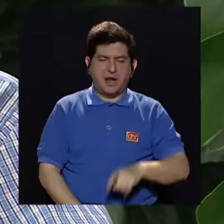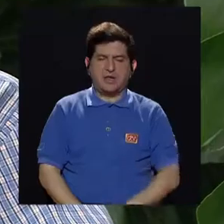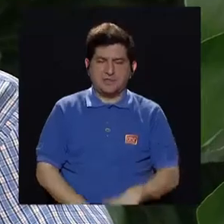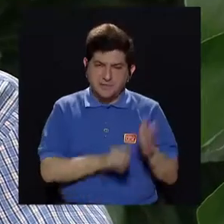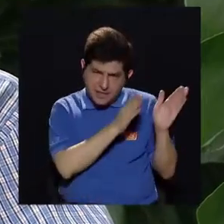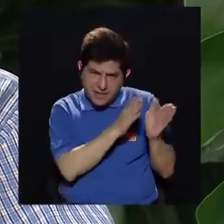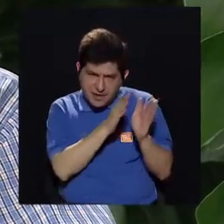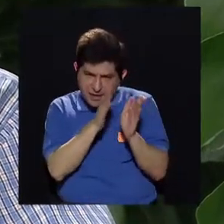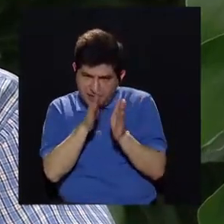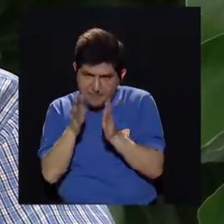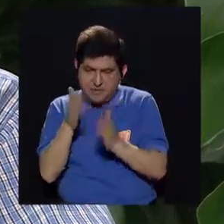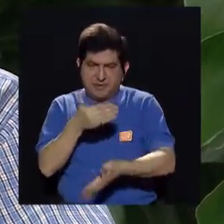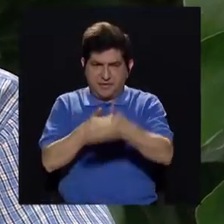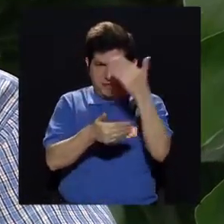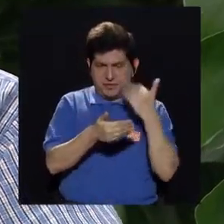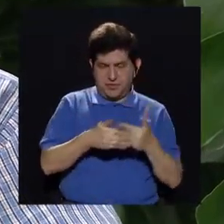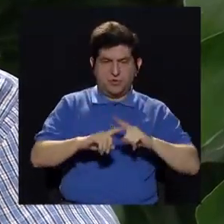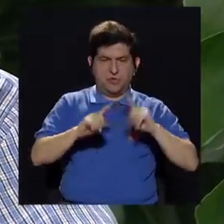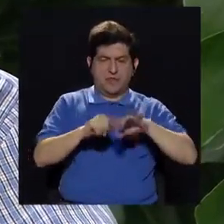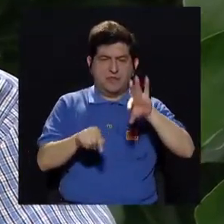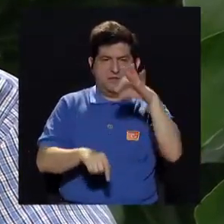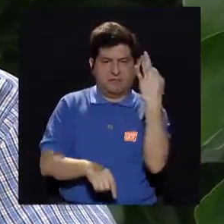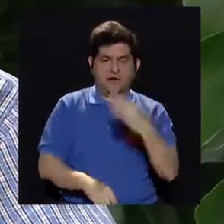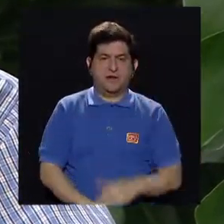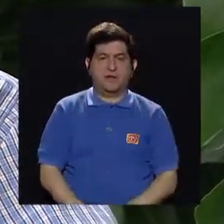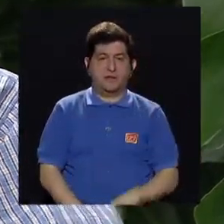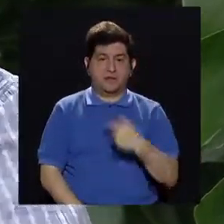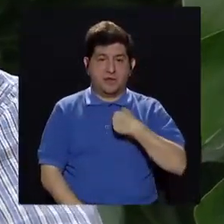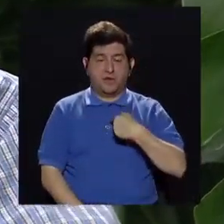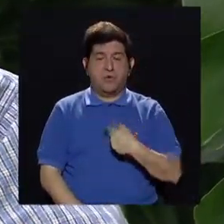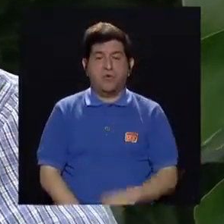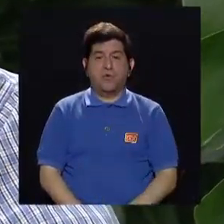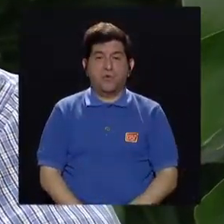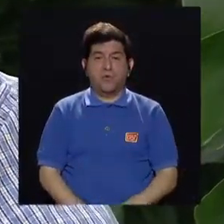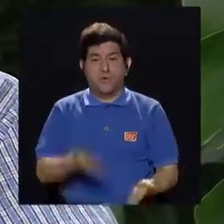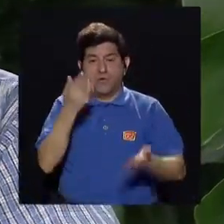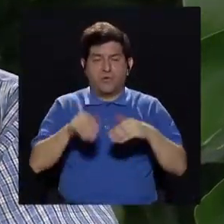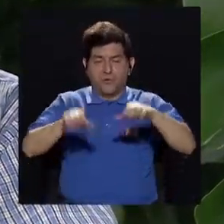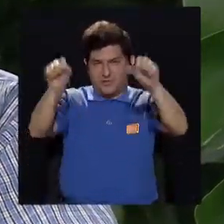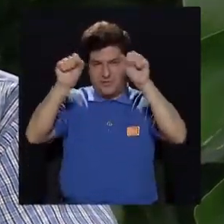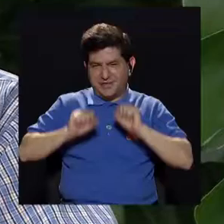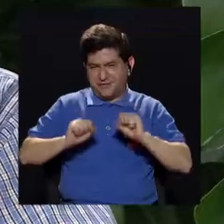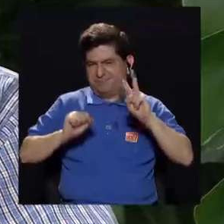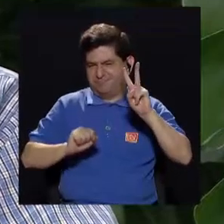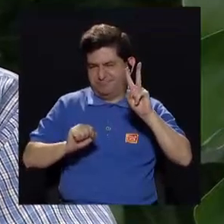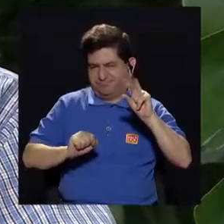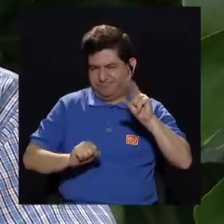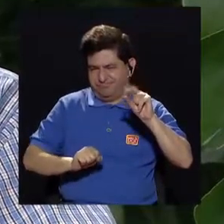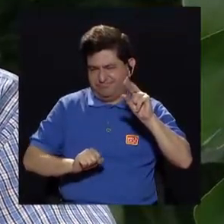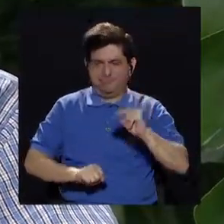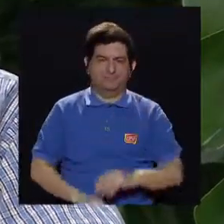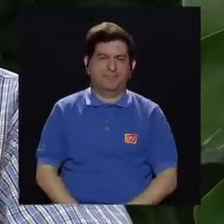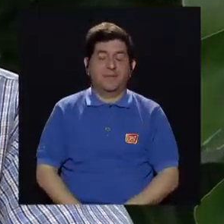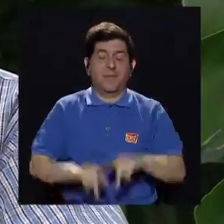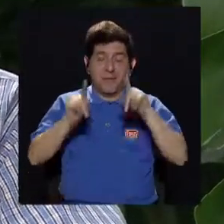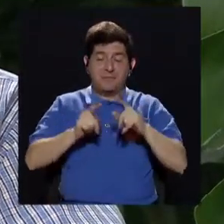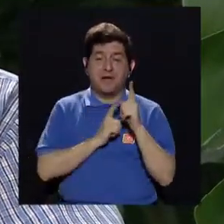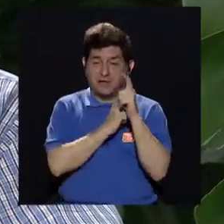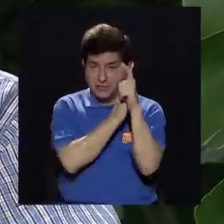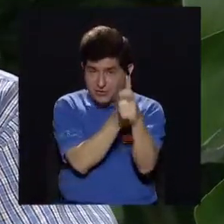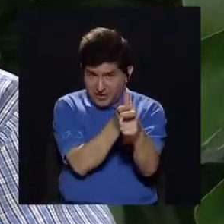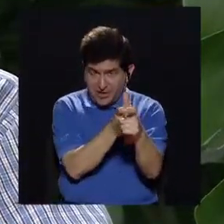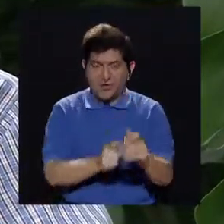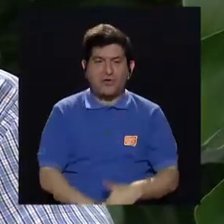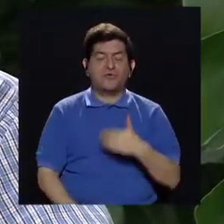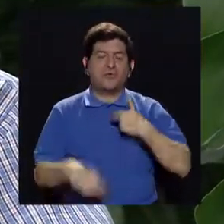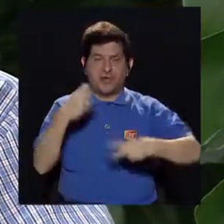¿Qué es calentar? Calentar, hay varias formas. Una, metiéndose en un horno y calentándose, pero no podemos, ¿verdad? La gente que corre en las